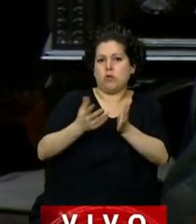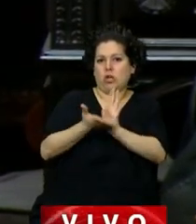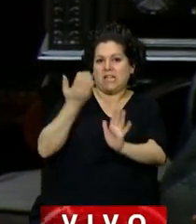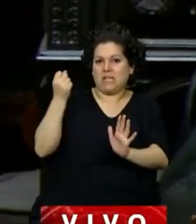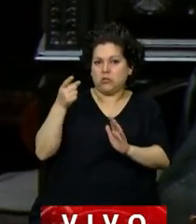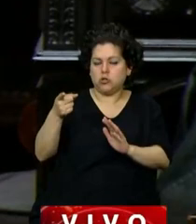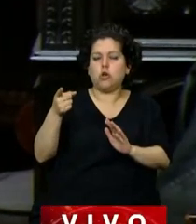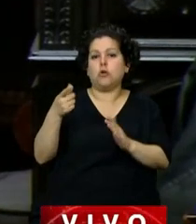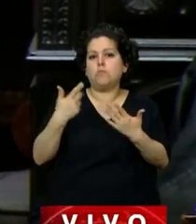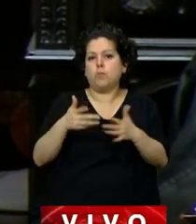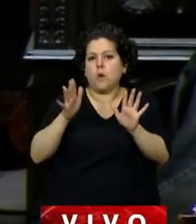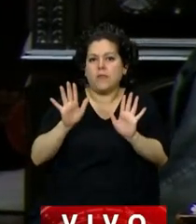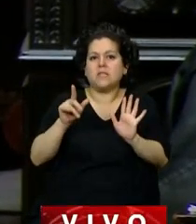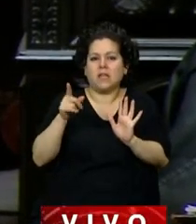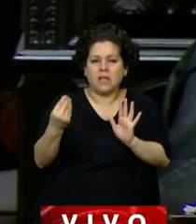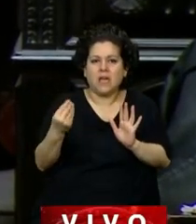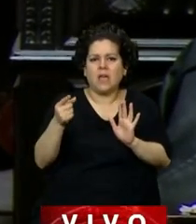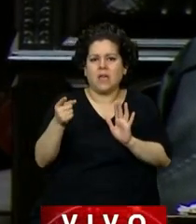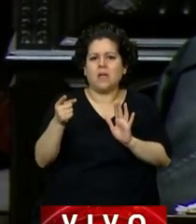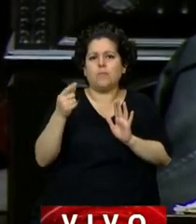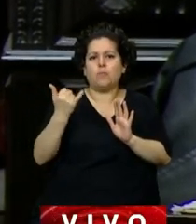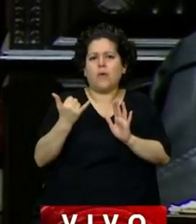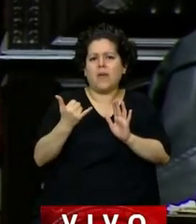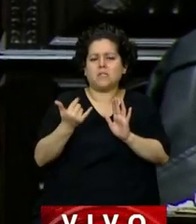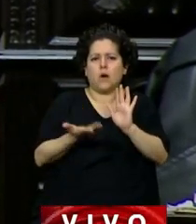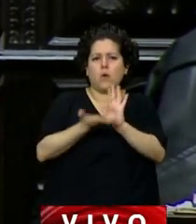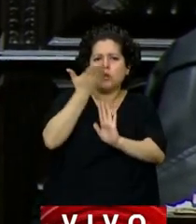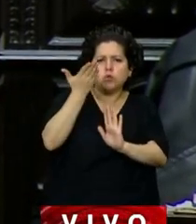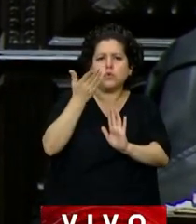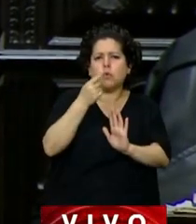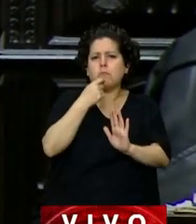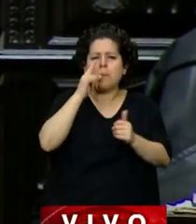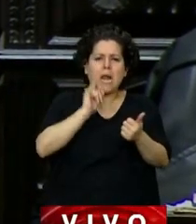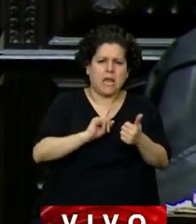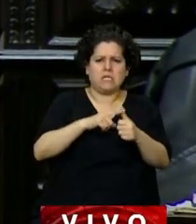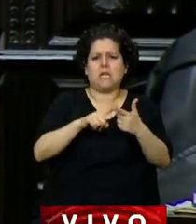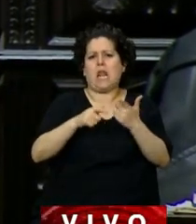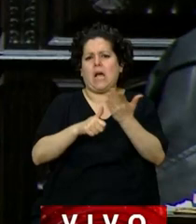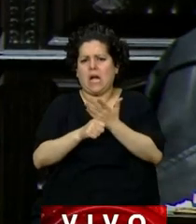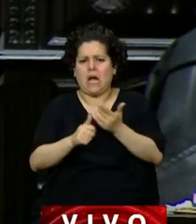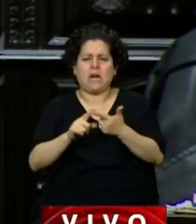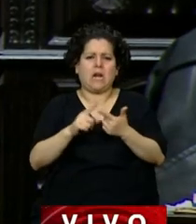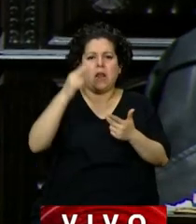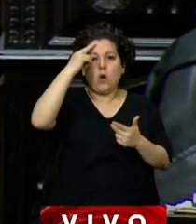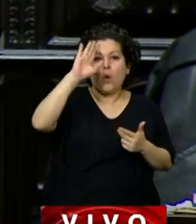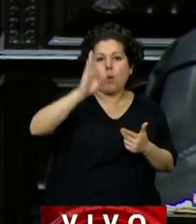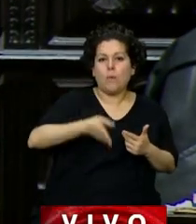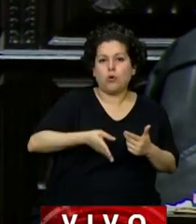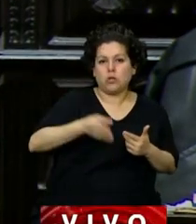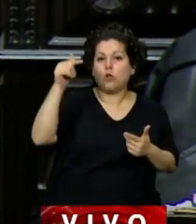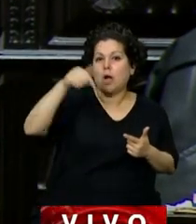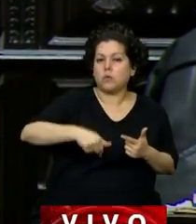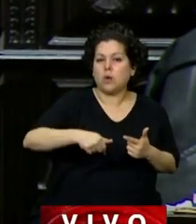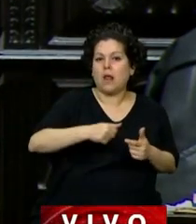podría pasar de manera discrecional a establecerse una suba, por ejemplo, para la leche y las carnes, del 9% actual